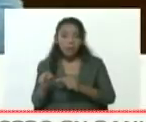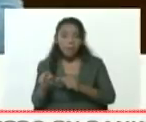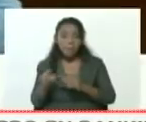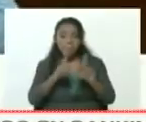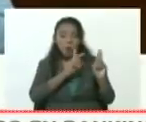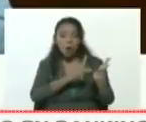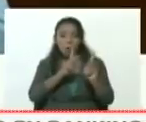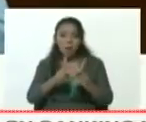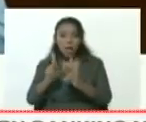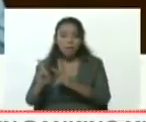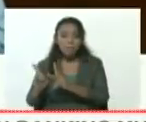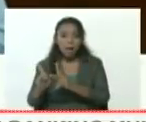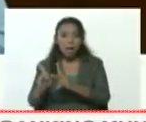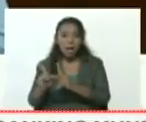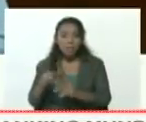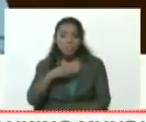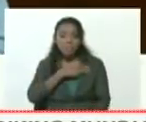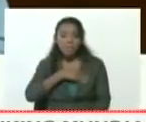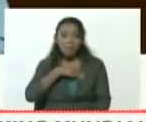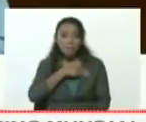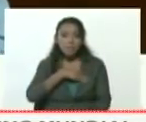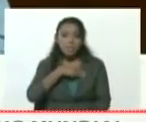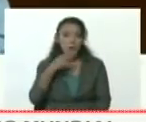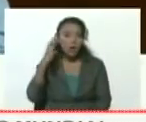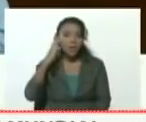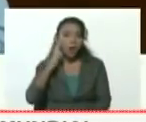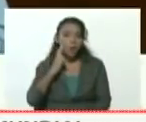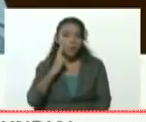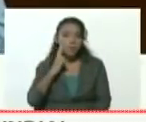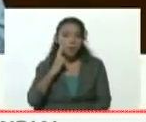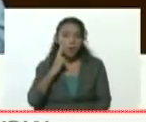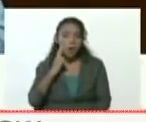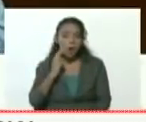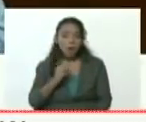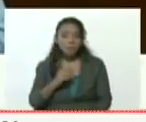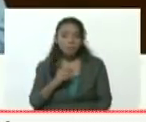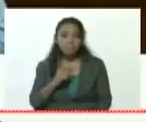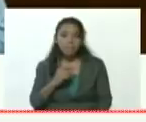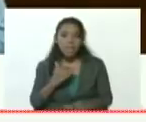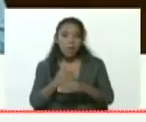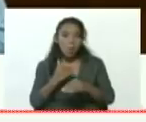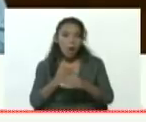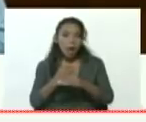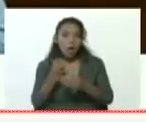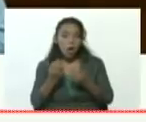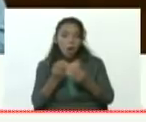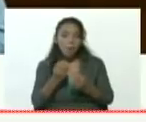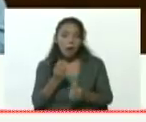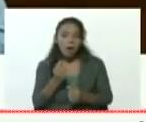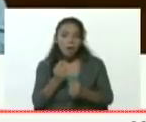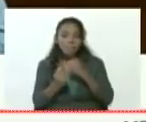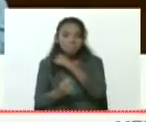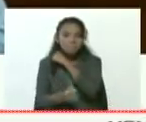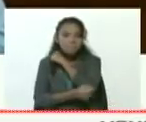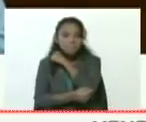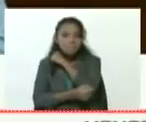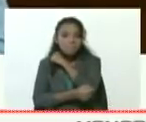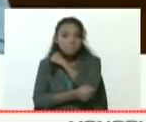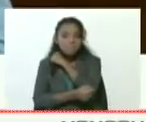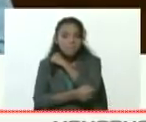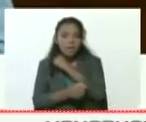programa de Misión Robinson, esta misión, sería mezquino negar